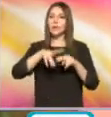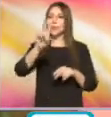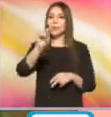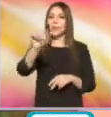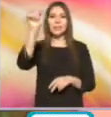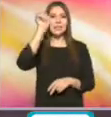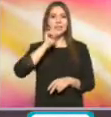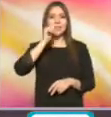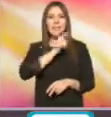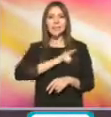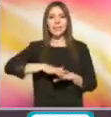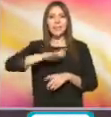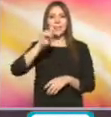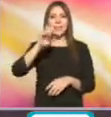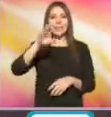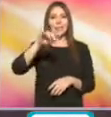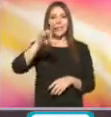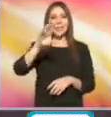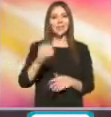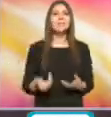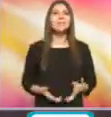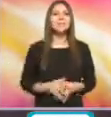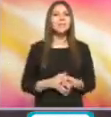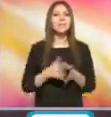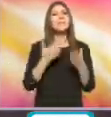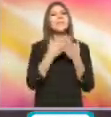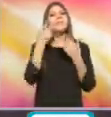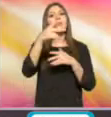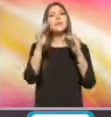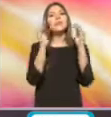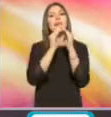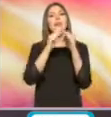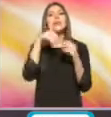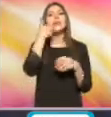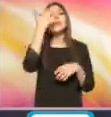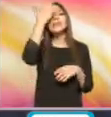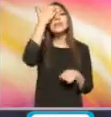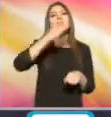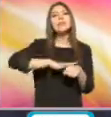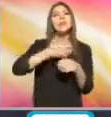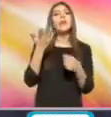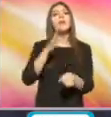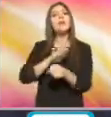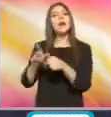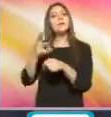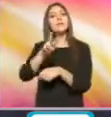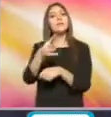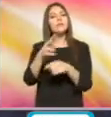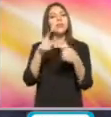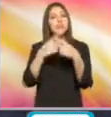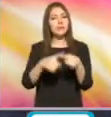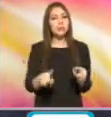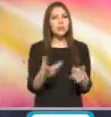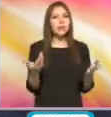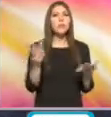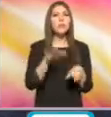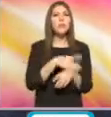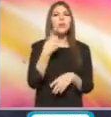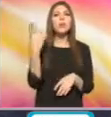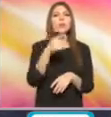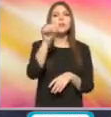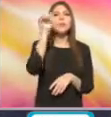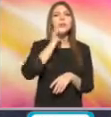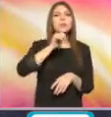hemos sido. Oye, pero cuéntanos un poco para que los que en casa quieran conocer más la diferencia de esto y por qué ustedes están siempre tan